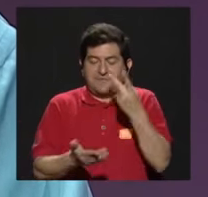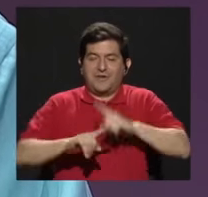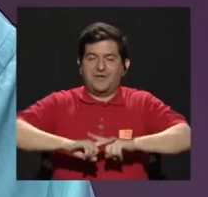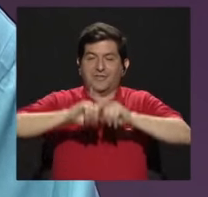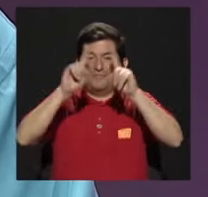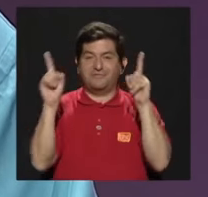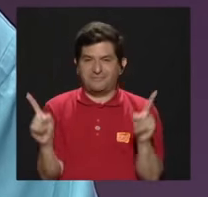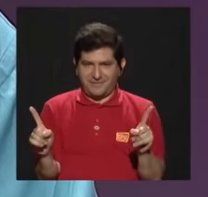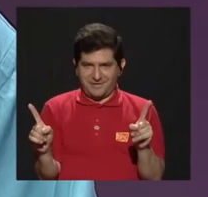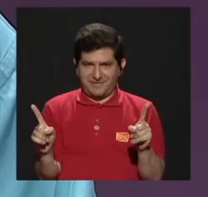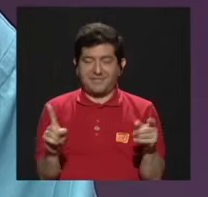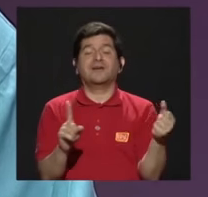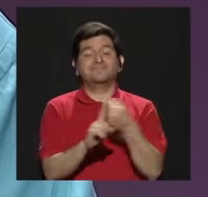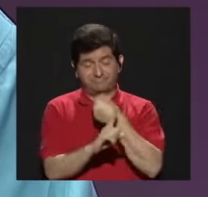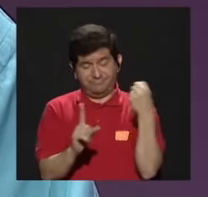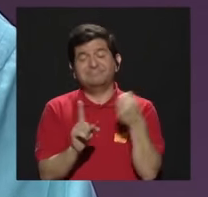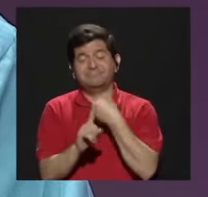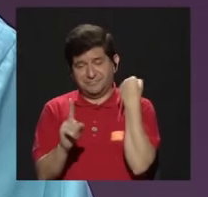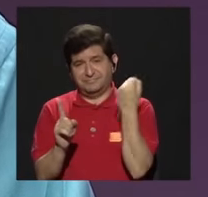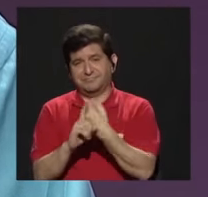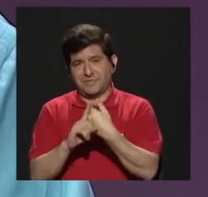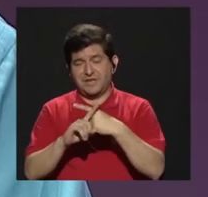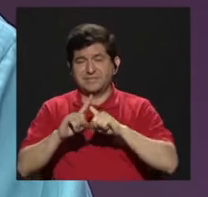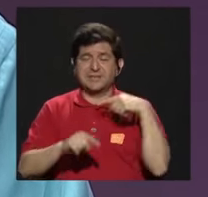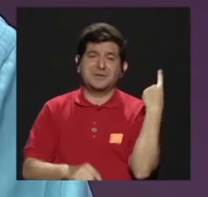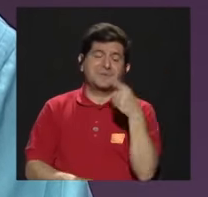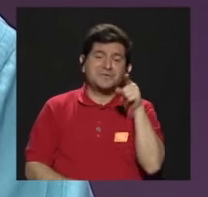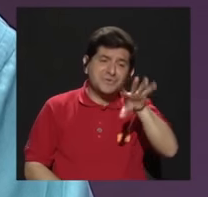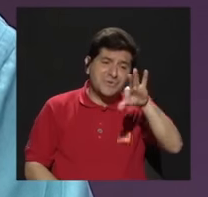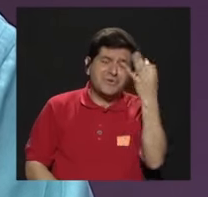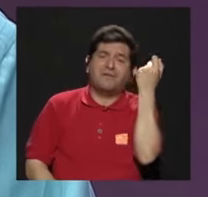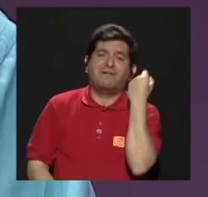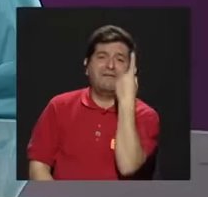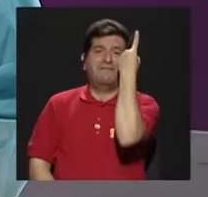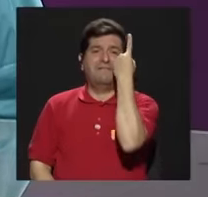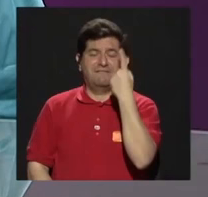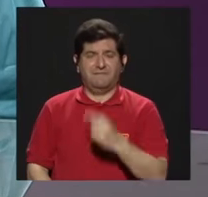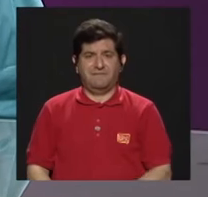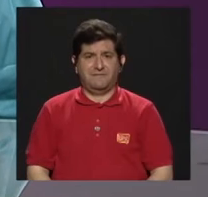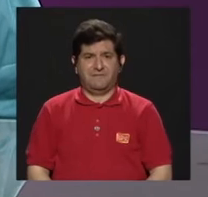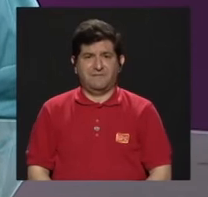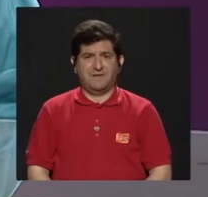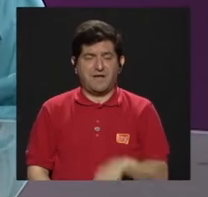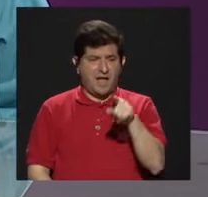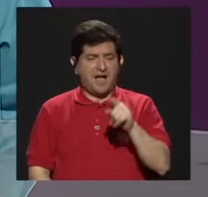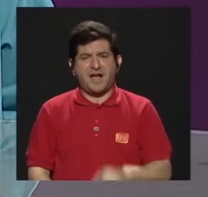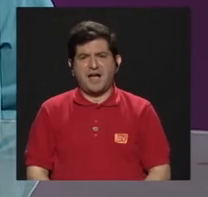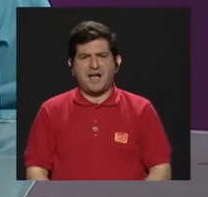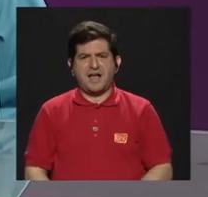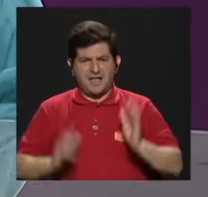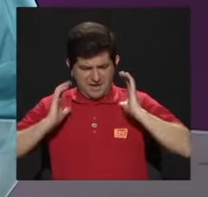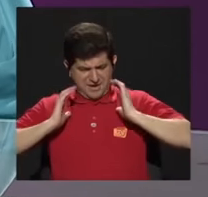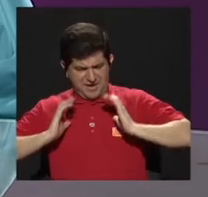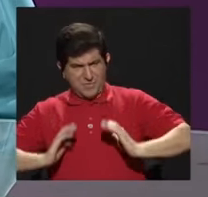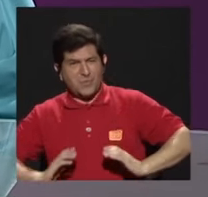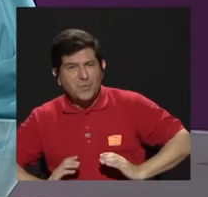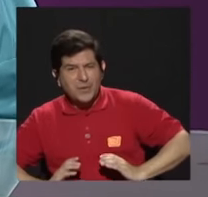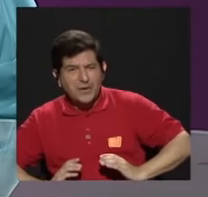dimensión y es violencia. Uh-huh. Pero solo de esa manera lo podemos entender, que no pase por el cuerpo y que sea